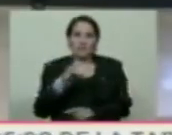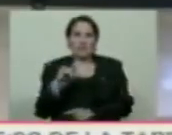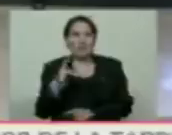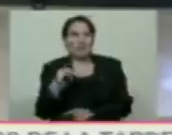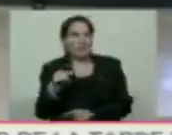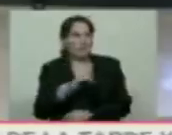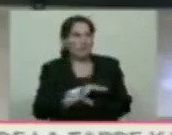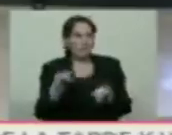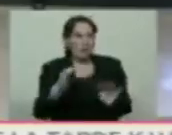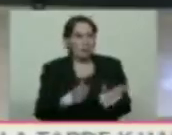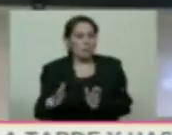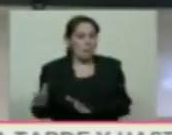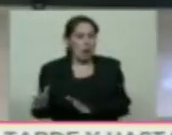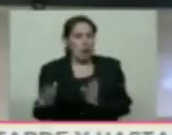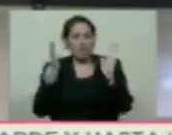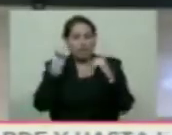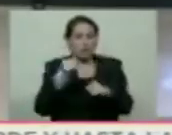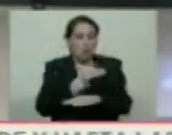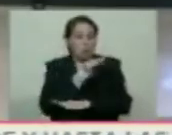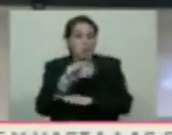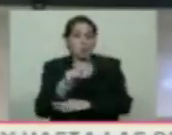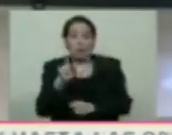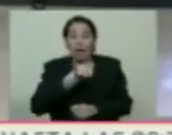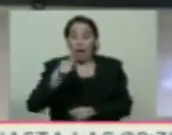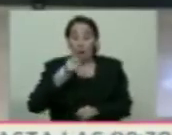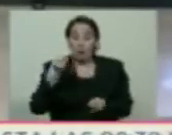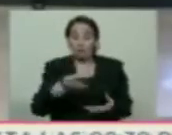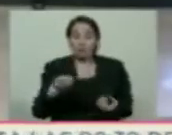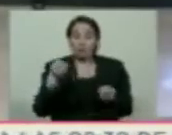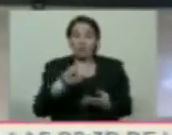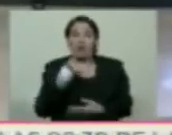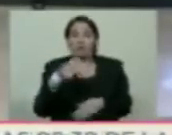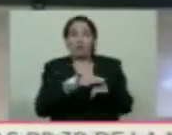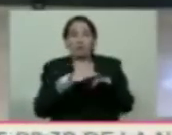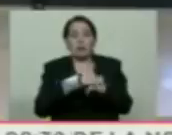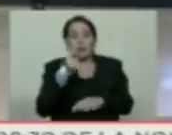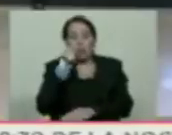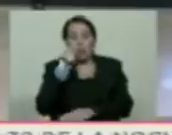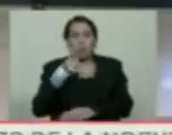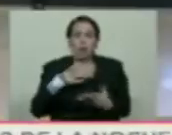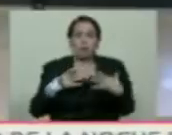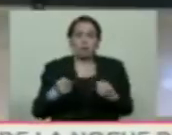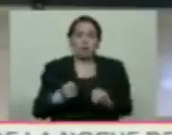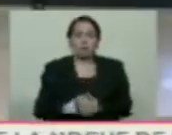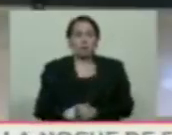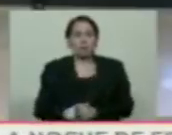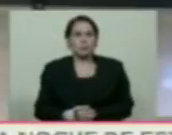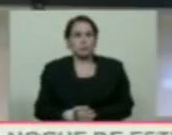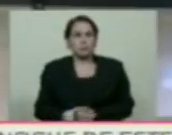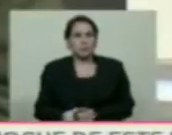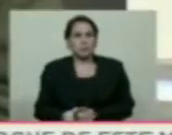en marcha del plan de contingencia para el suministro de agua potable. Así lo aseguró el ministro del Poder Popular para la Salud, Carlos Alvarado.